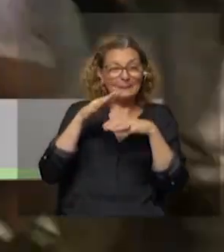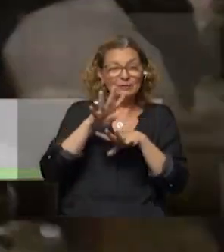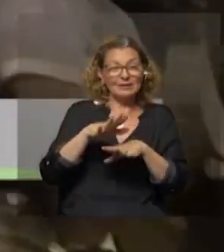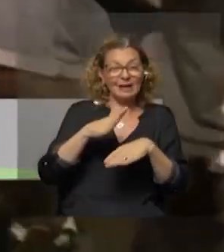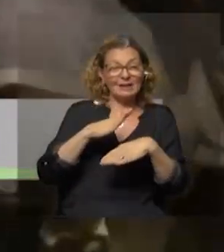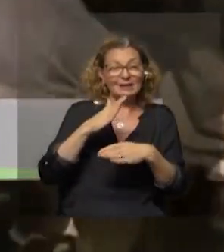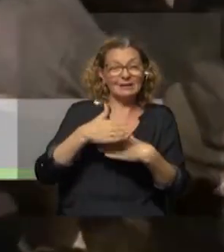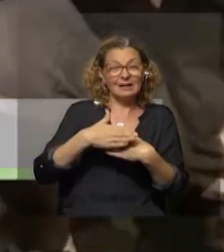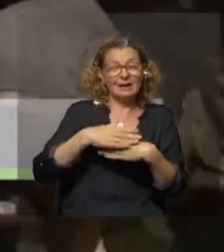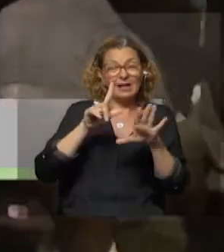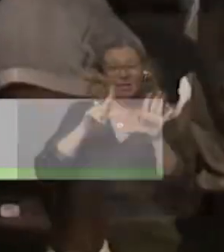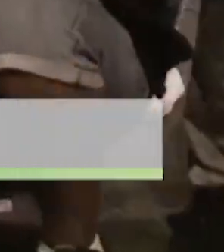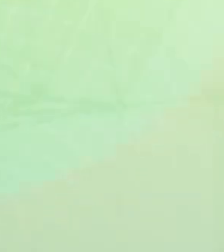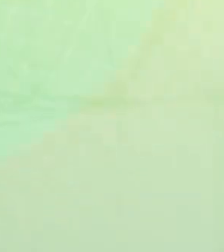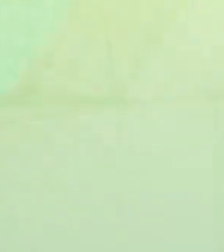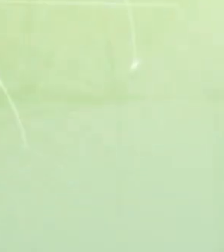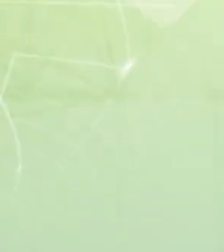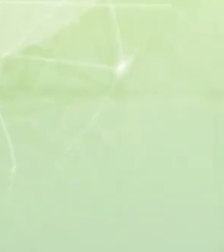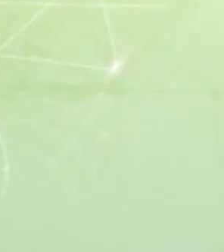cerca de una decena de muertos